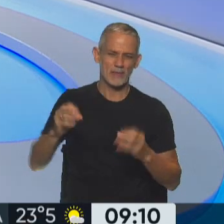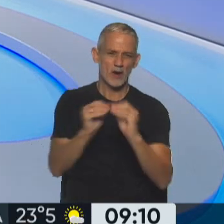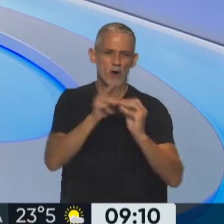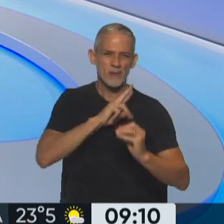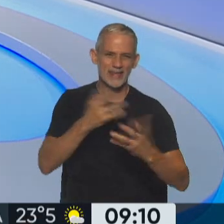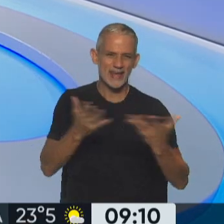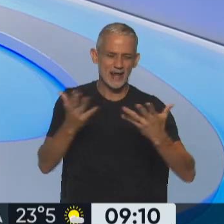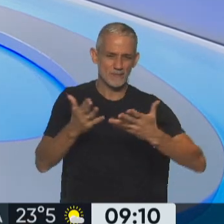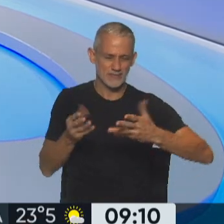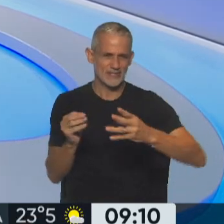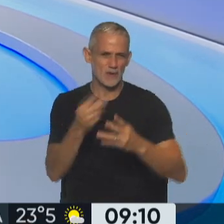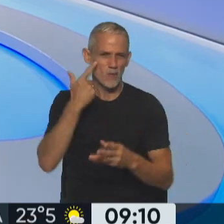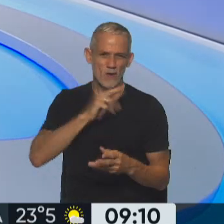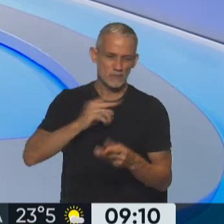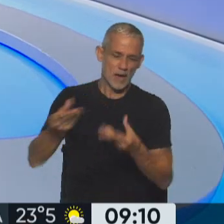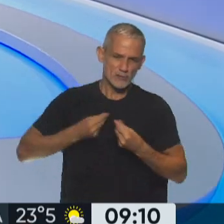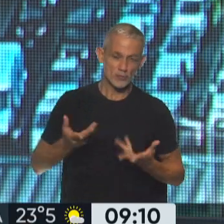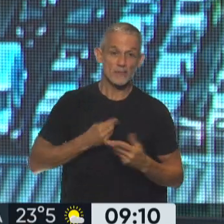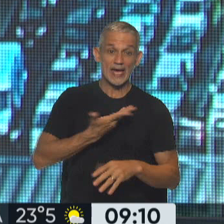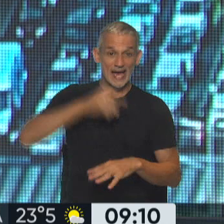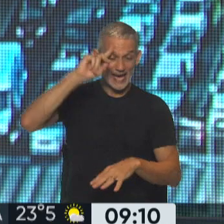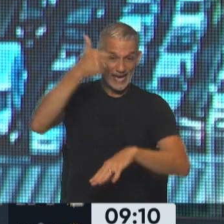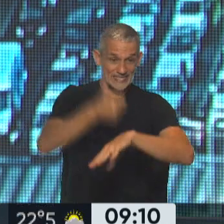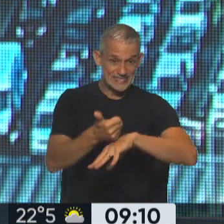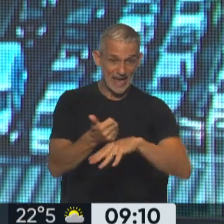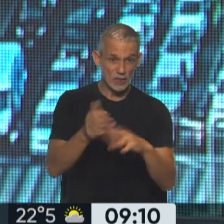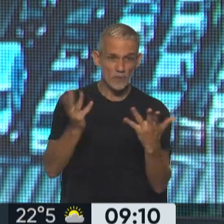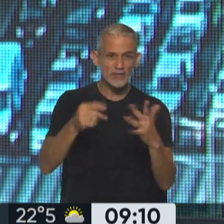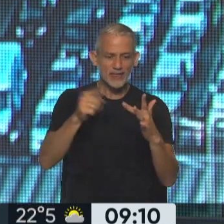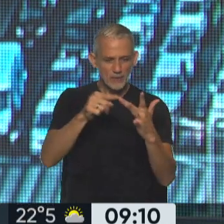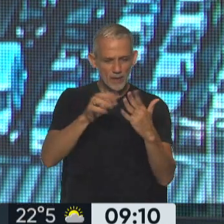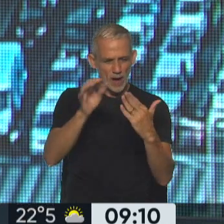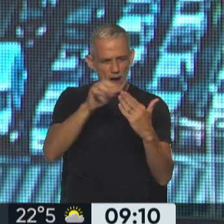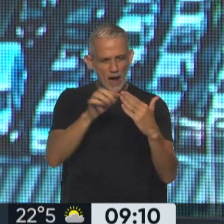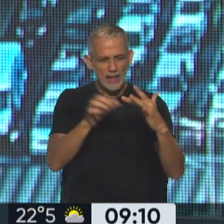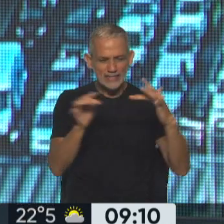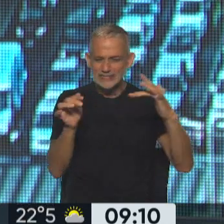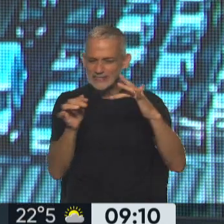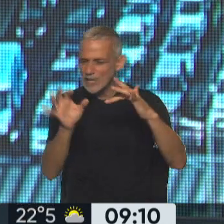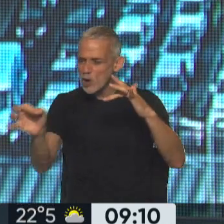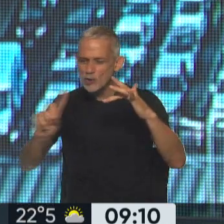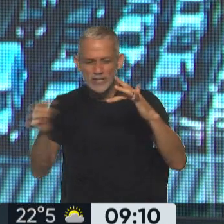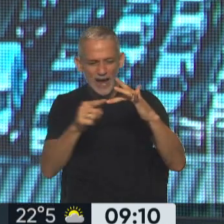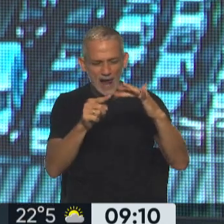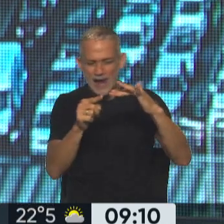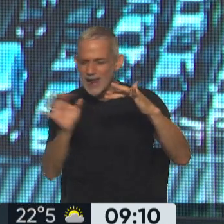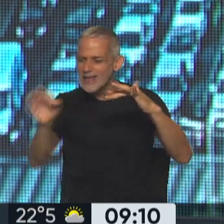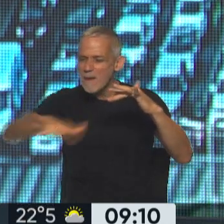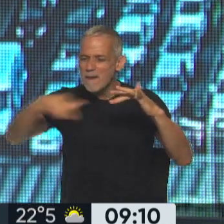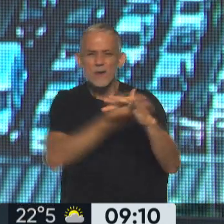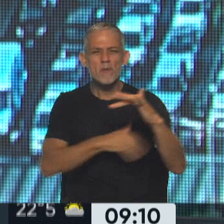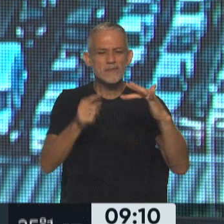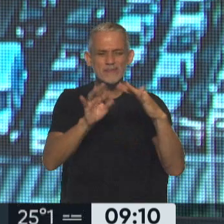tan importante todo lo que están haciendo en La Poderosa. Donde el ¿no? Estado, la punta del dedo del Estado, a veces ni siquiera la punta del dedo llega al barrio